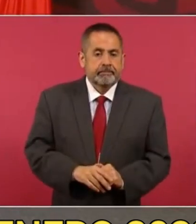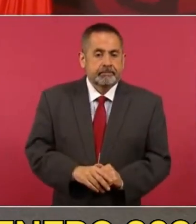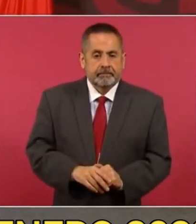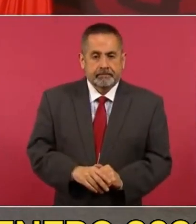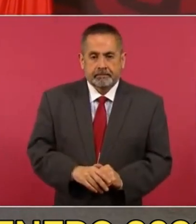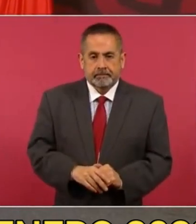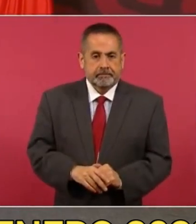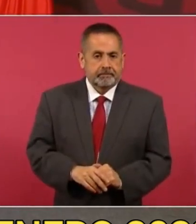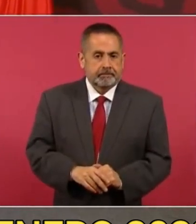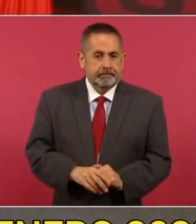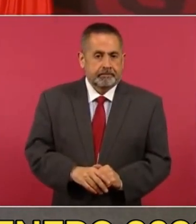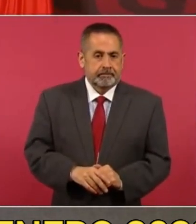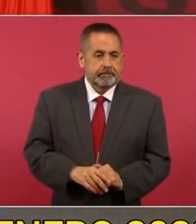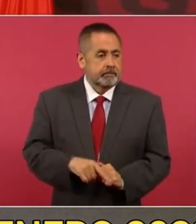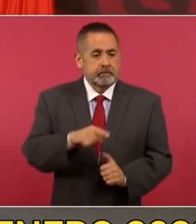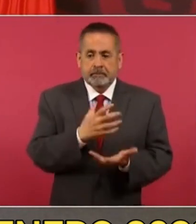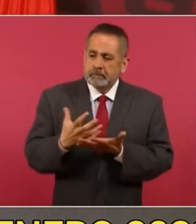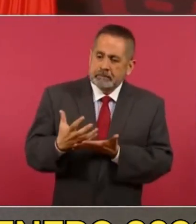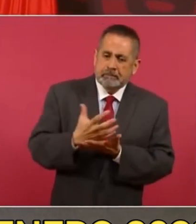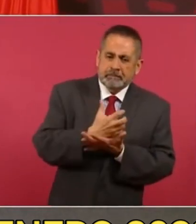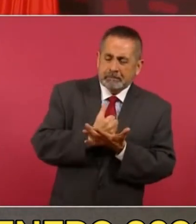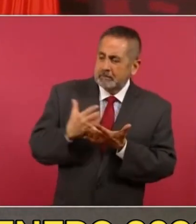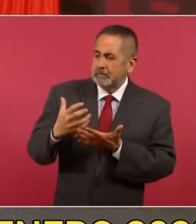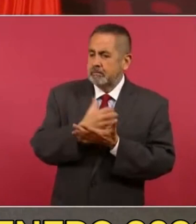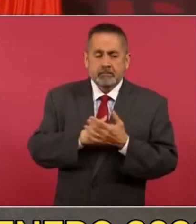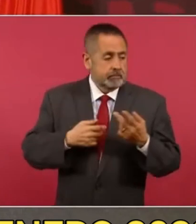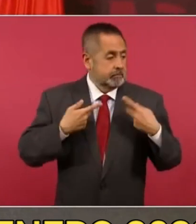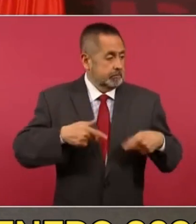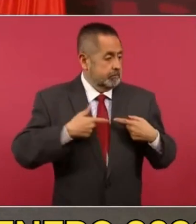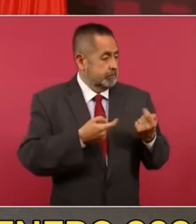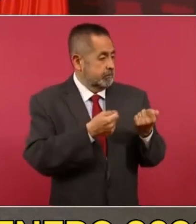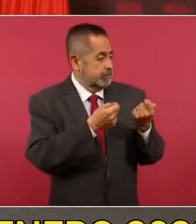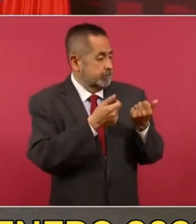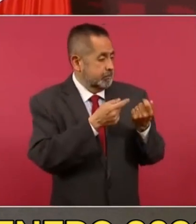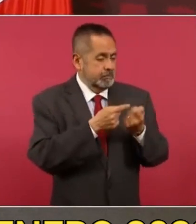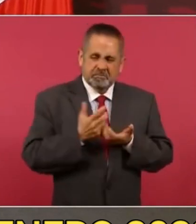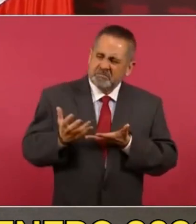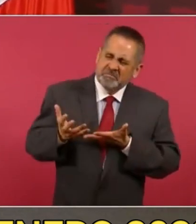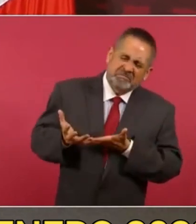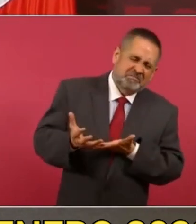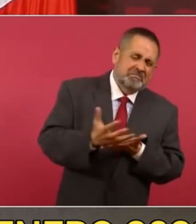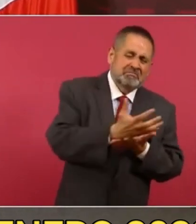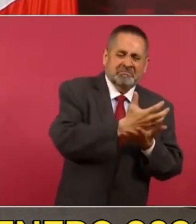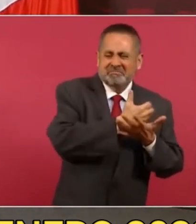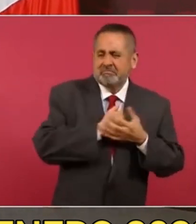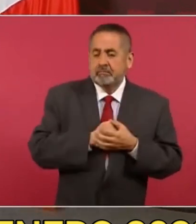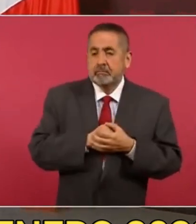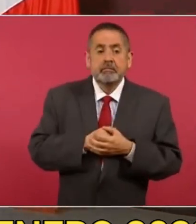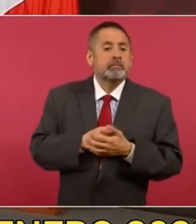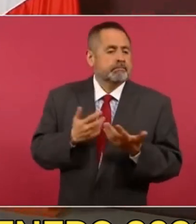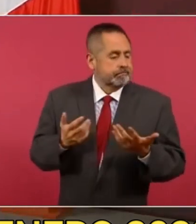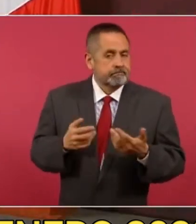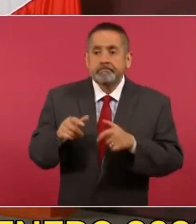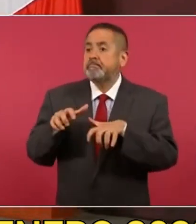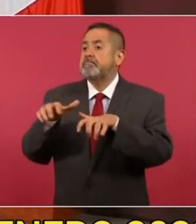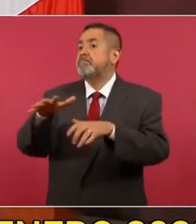la gran acumulación de capital en unas cuantas manos y el empobrecimiento